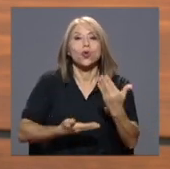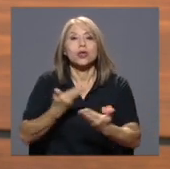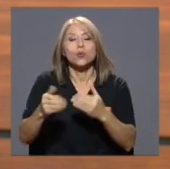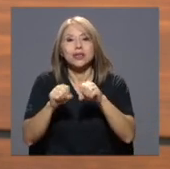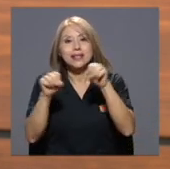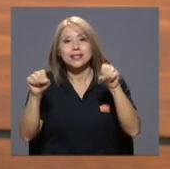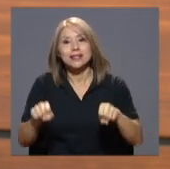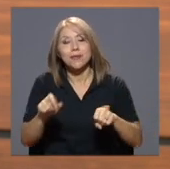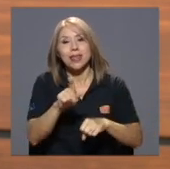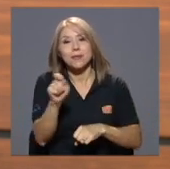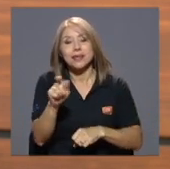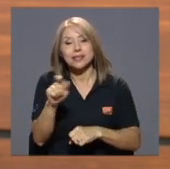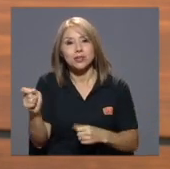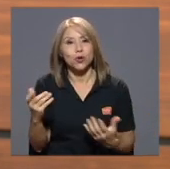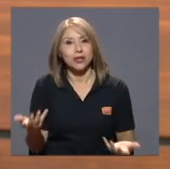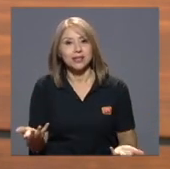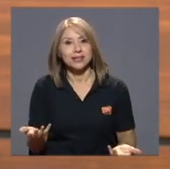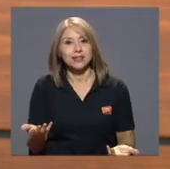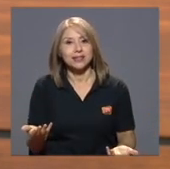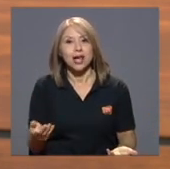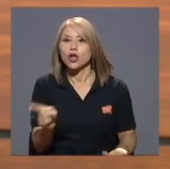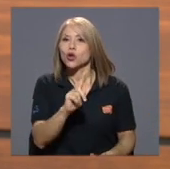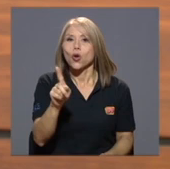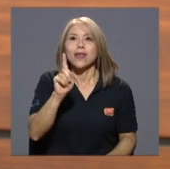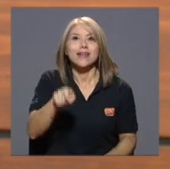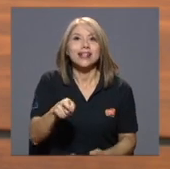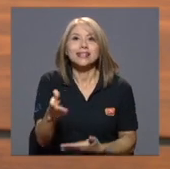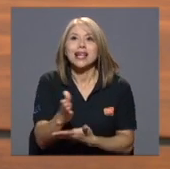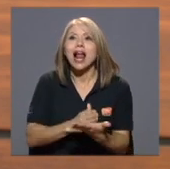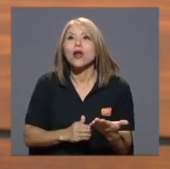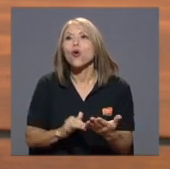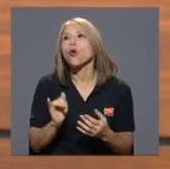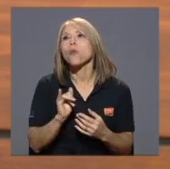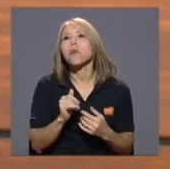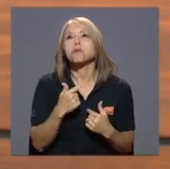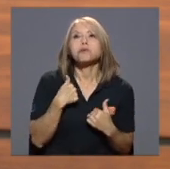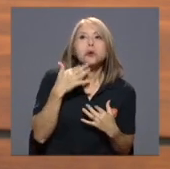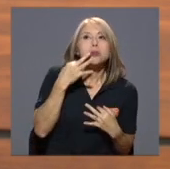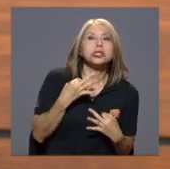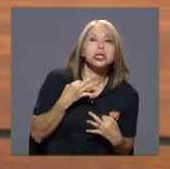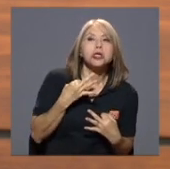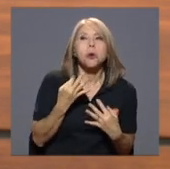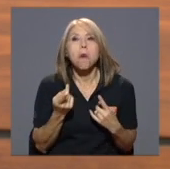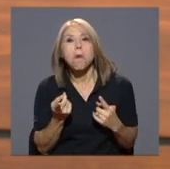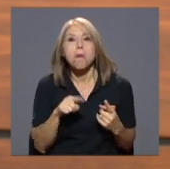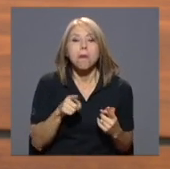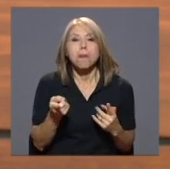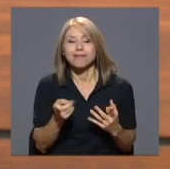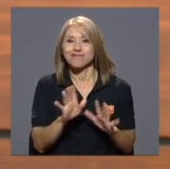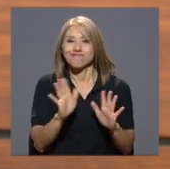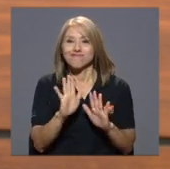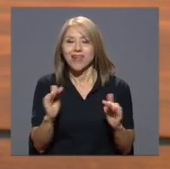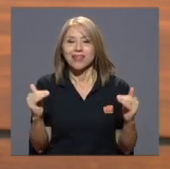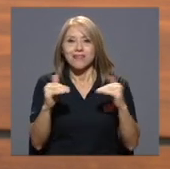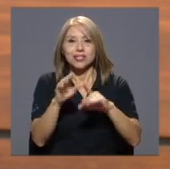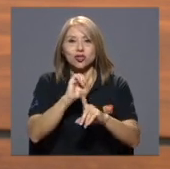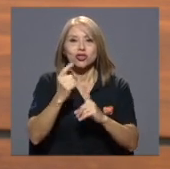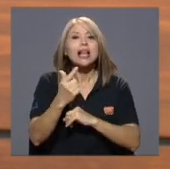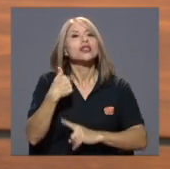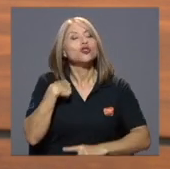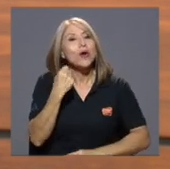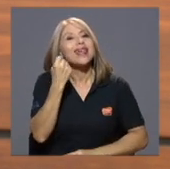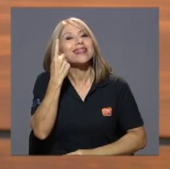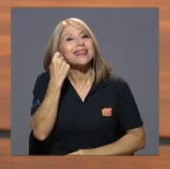de pensiones, es decir, no debería ser algo tan opcional a nivel social. Entiendo. Yo puedo entender en casos de gente que